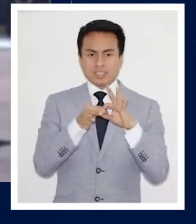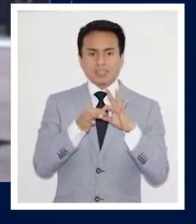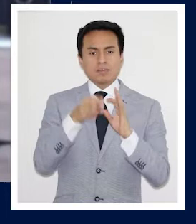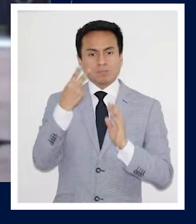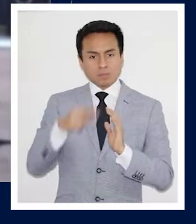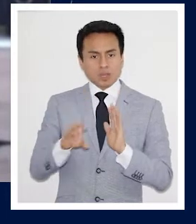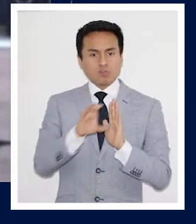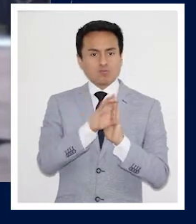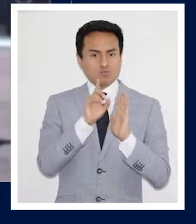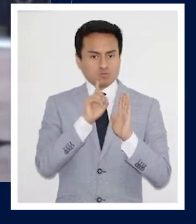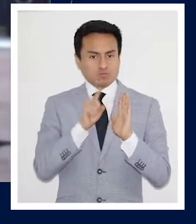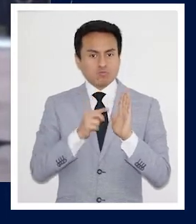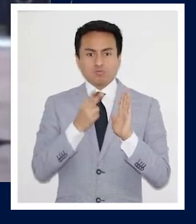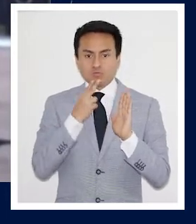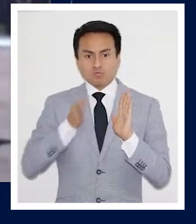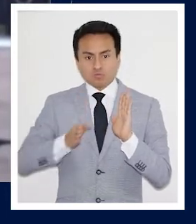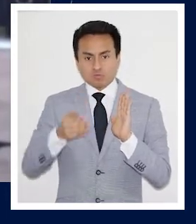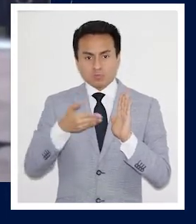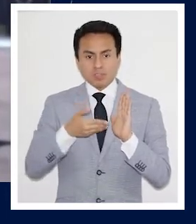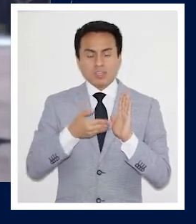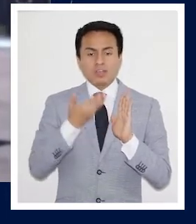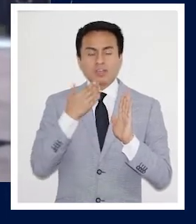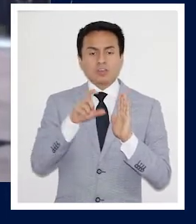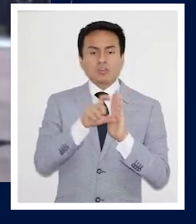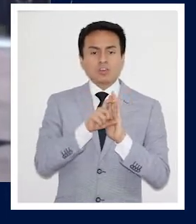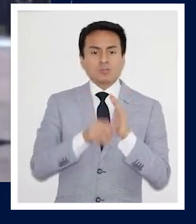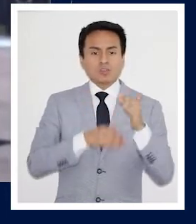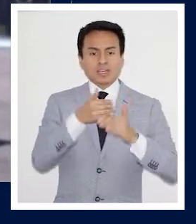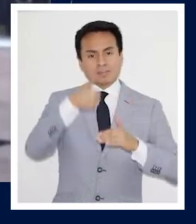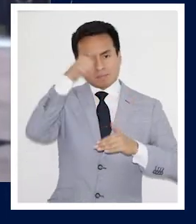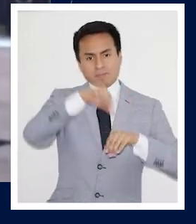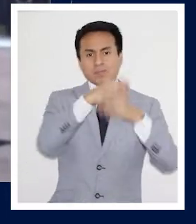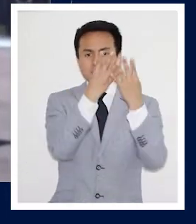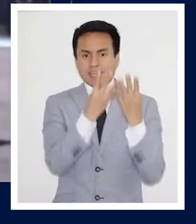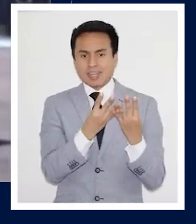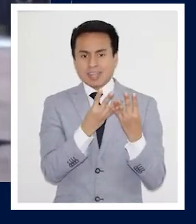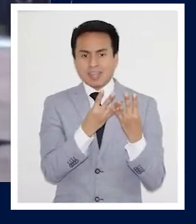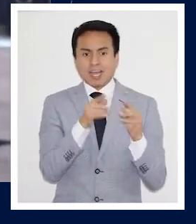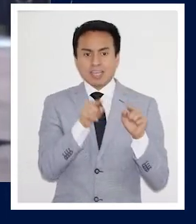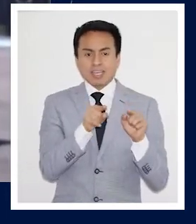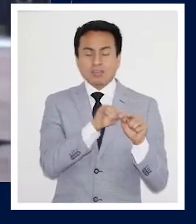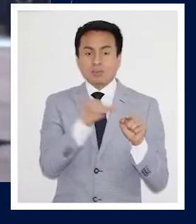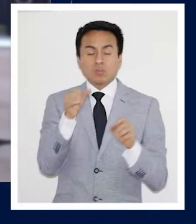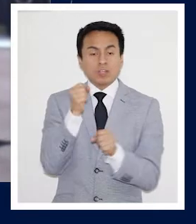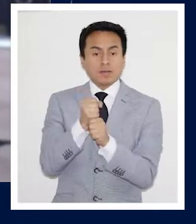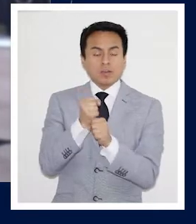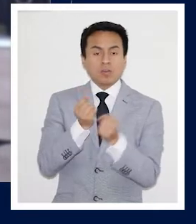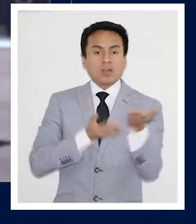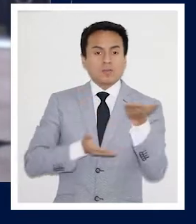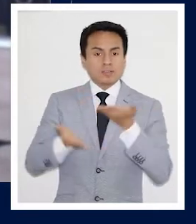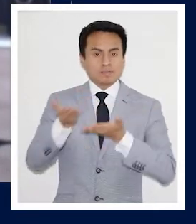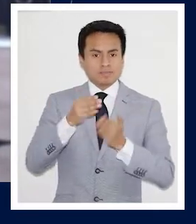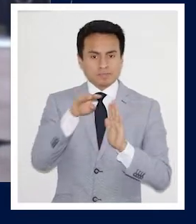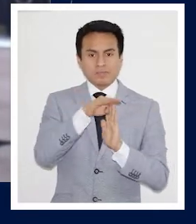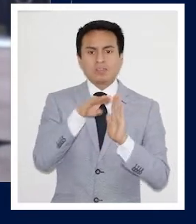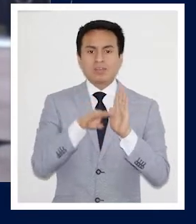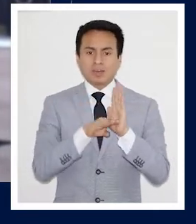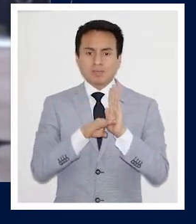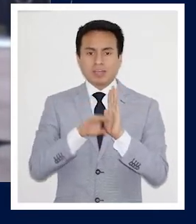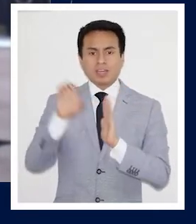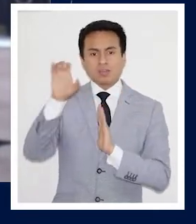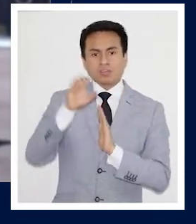con lo establecido en nuestra propia Constitución vigente todavía y el Código Procesal Penal. De allí que luego de un trabajo colaborativo